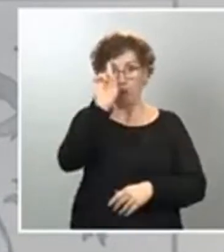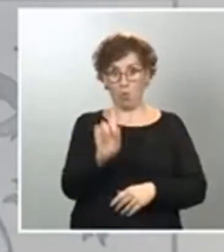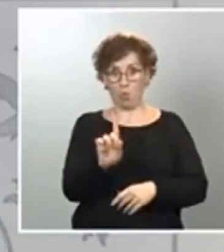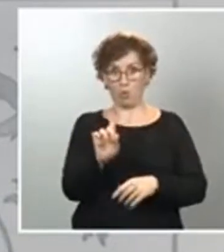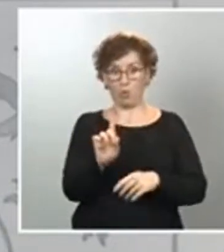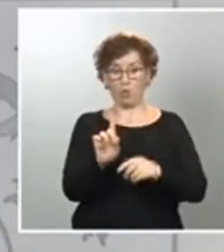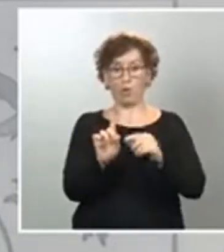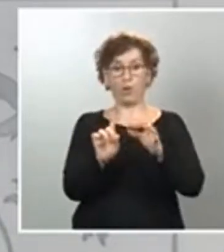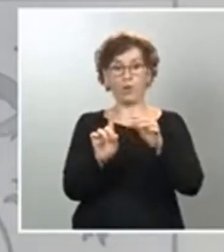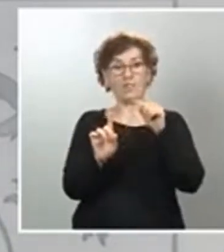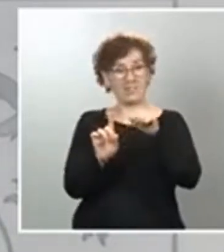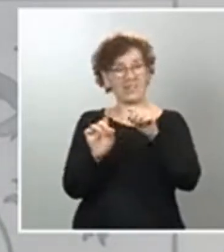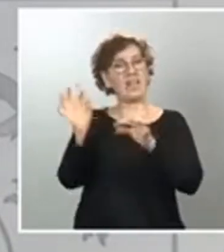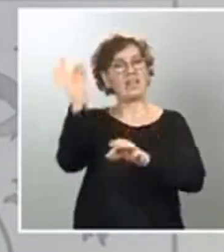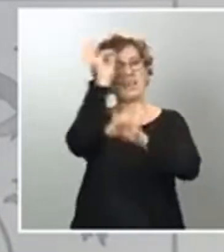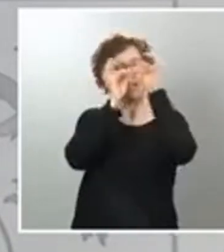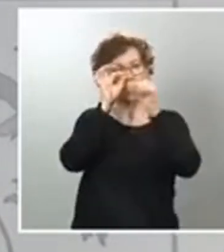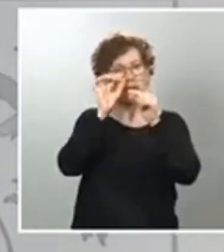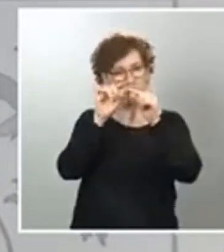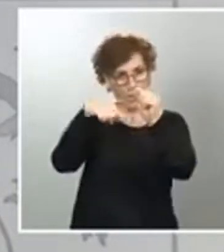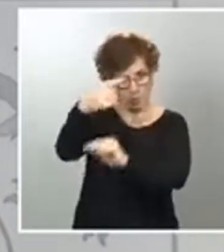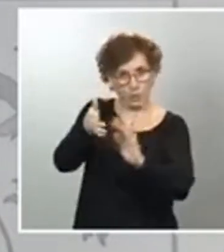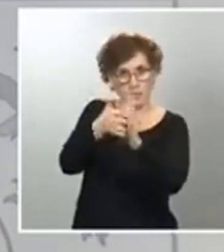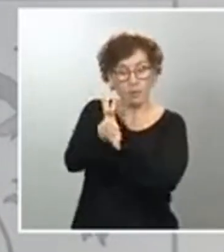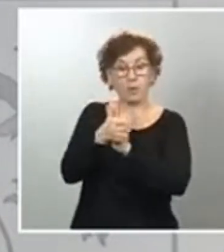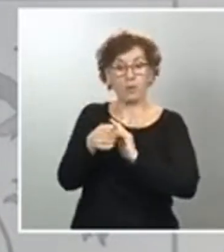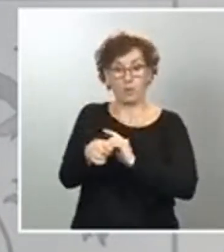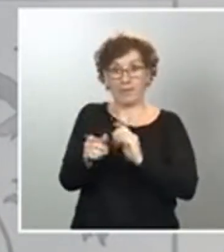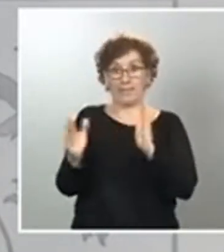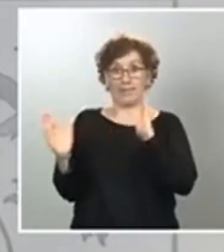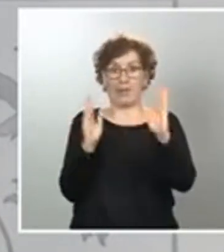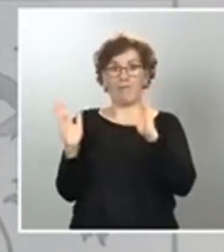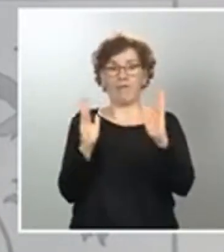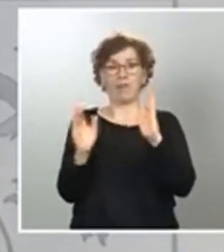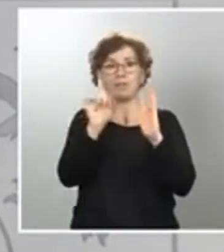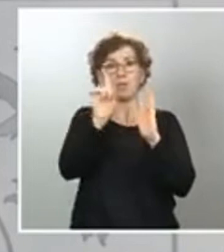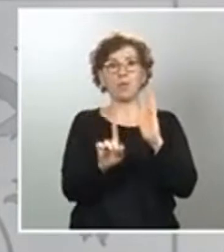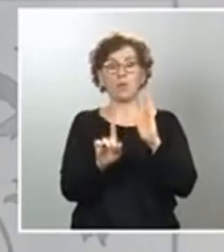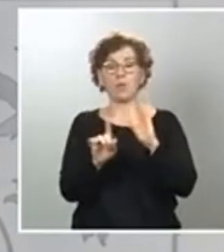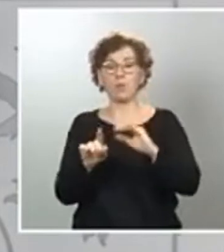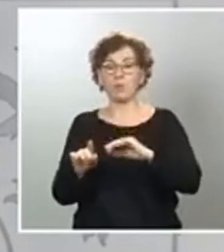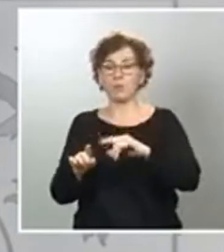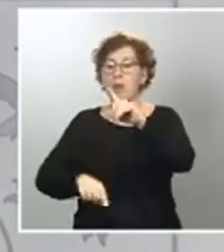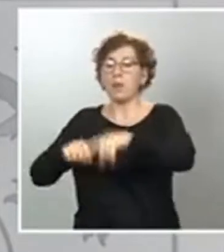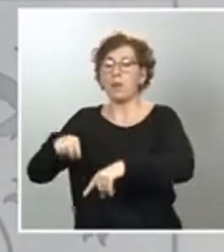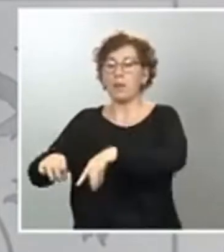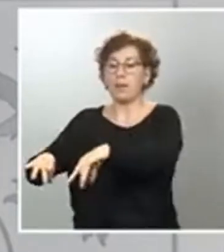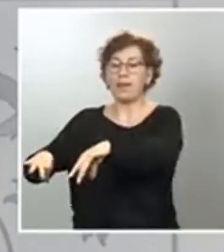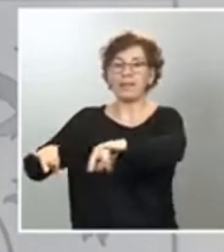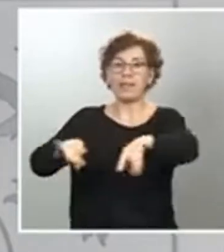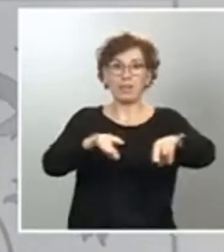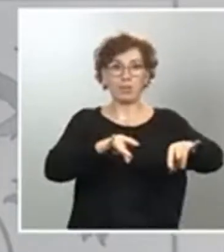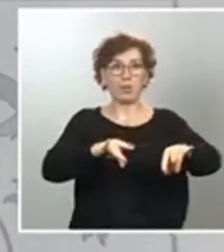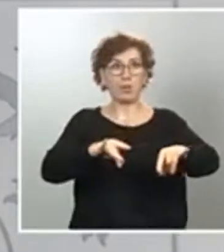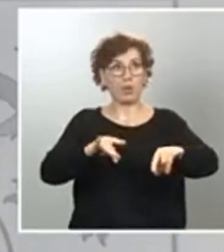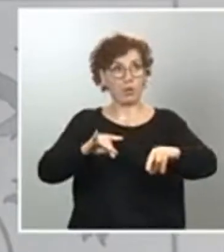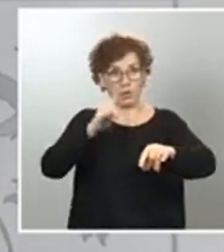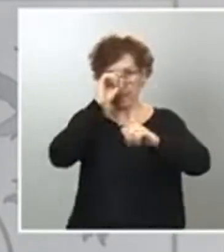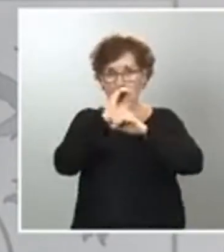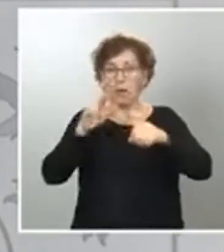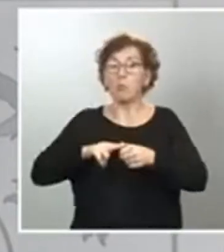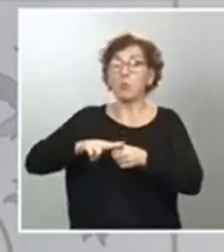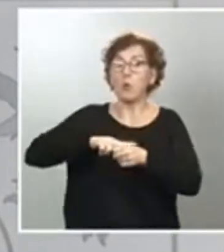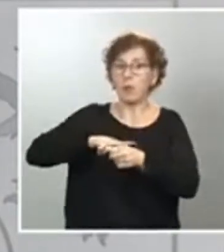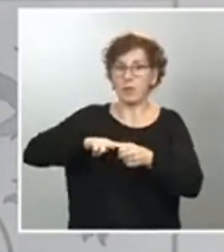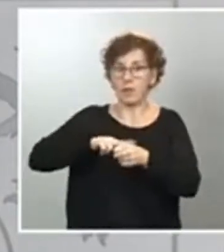adelante describiré, se permitirá en cada espacio territorial definido, en principio la provincia, el inicio parcial de